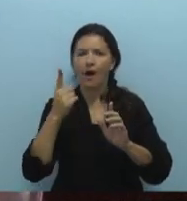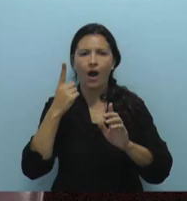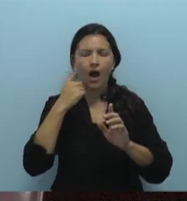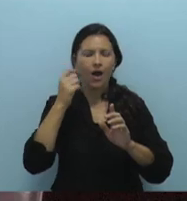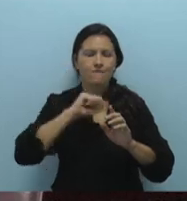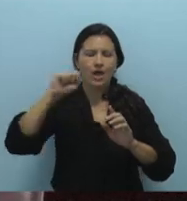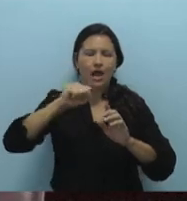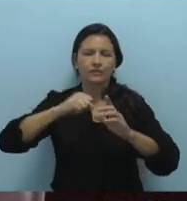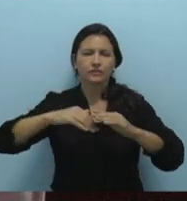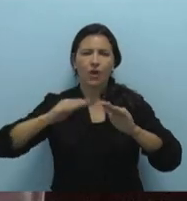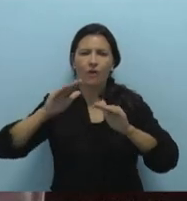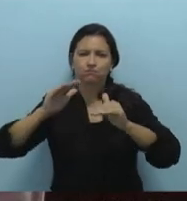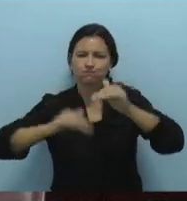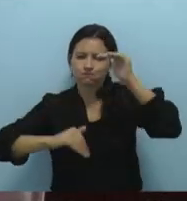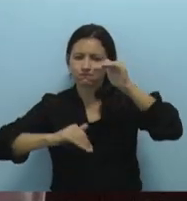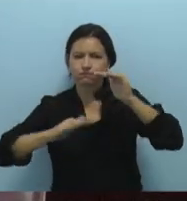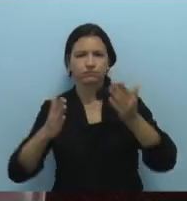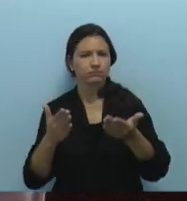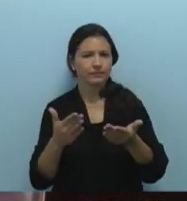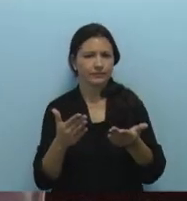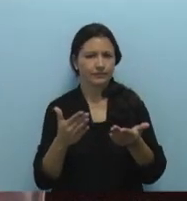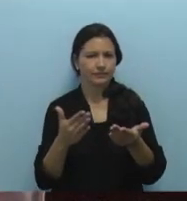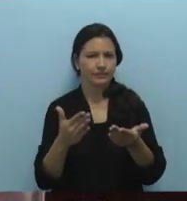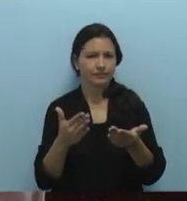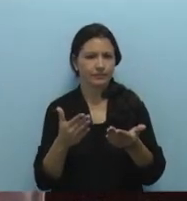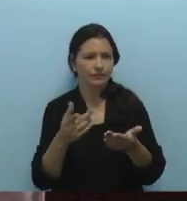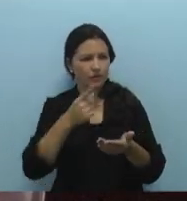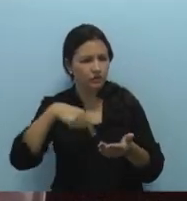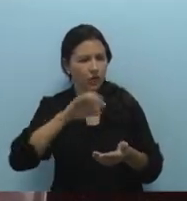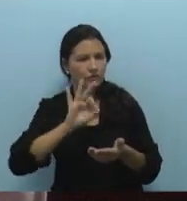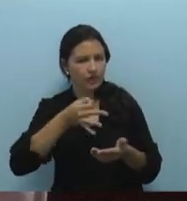inflación. ¿Quién de los que está aquí presente me puede decir que esto no está ocurriendo?